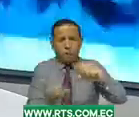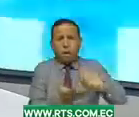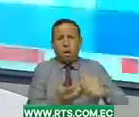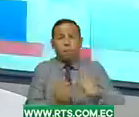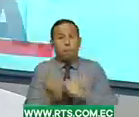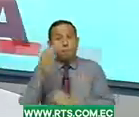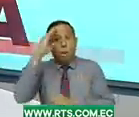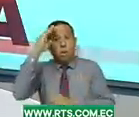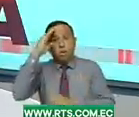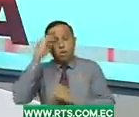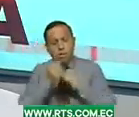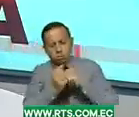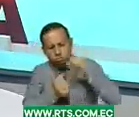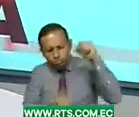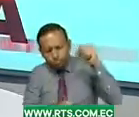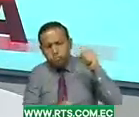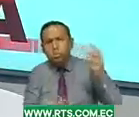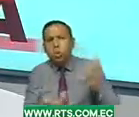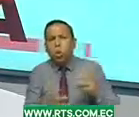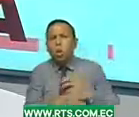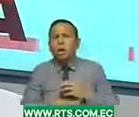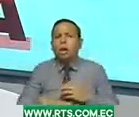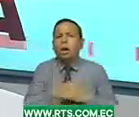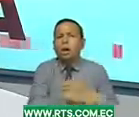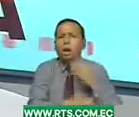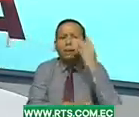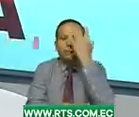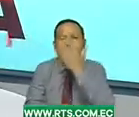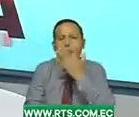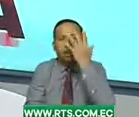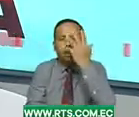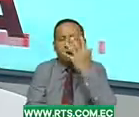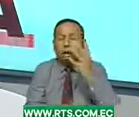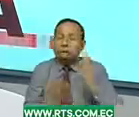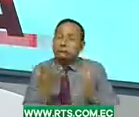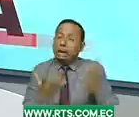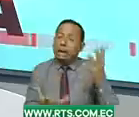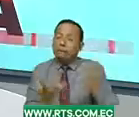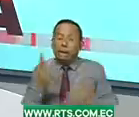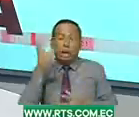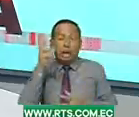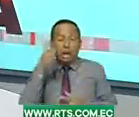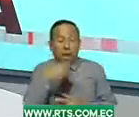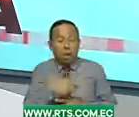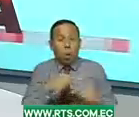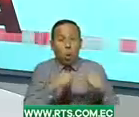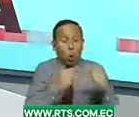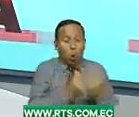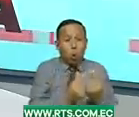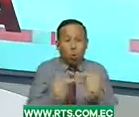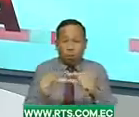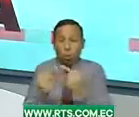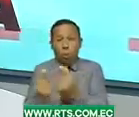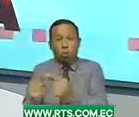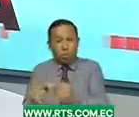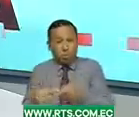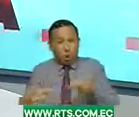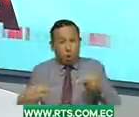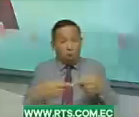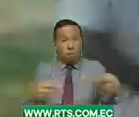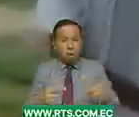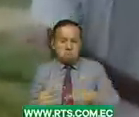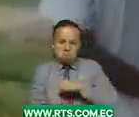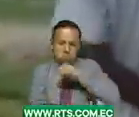Esmeraldas. Se presume que se trataría de un ajuste de cuentas entre organizaciones delictivas.